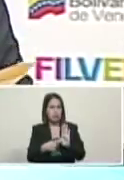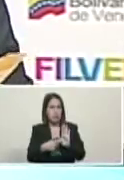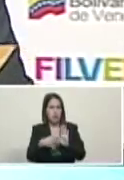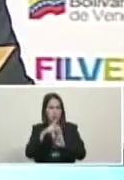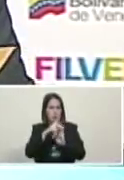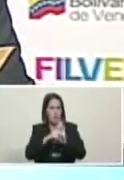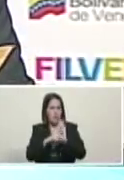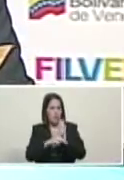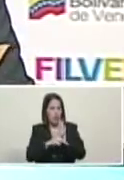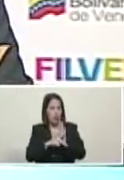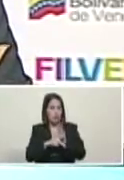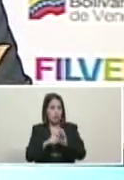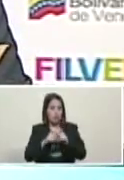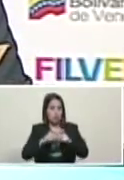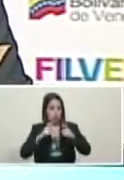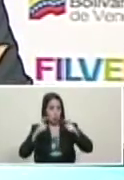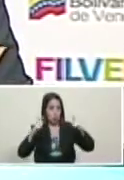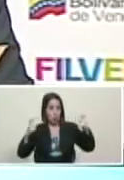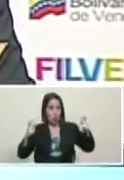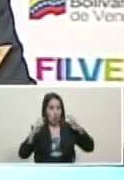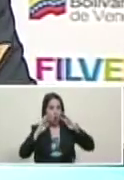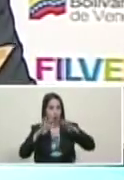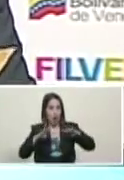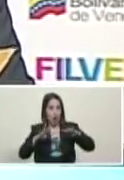ambicioso, cada vez más